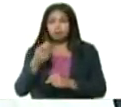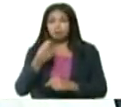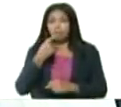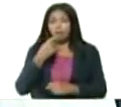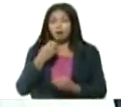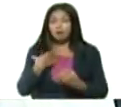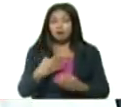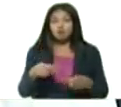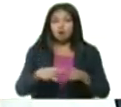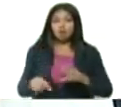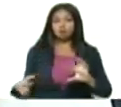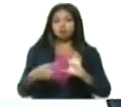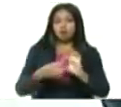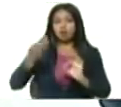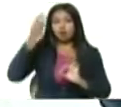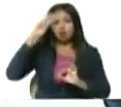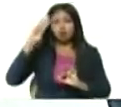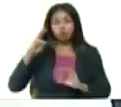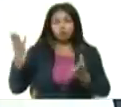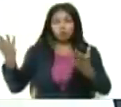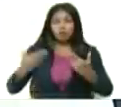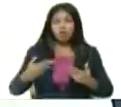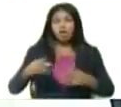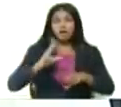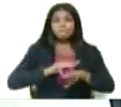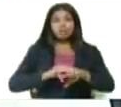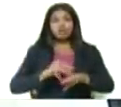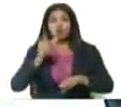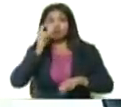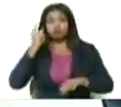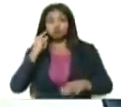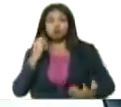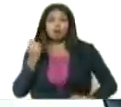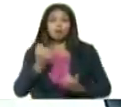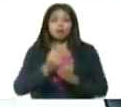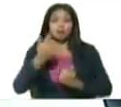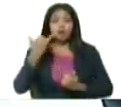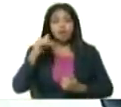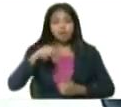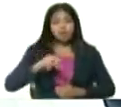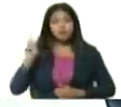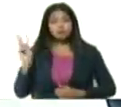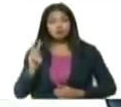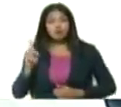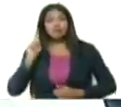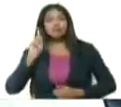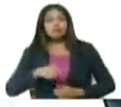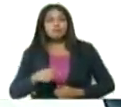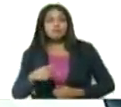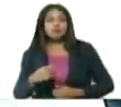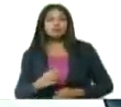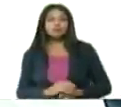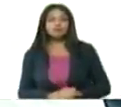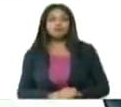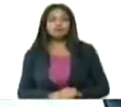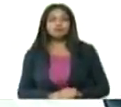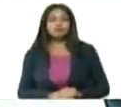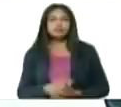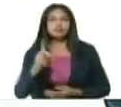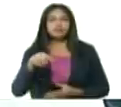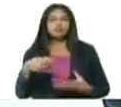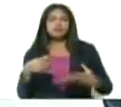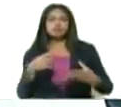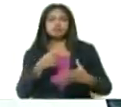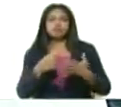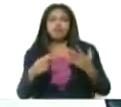con Cuba, además de recibir médicos y médicas que reforzaron a los que ya teníamos en el país, también están en el país una serie